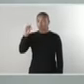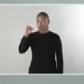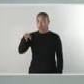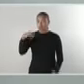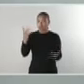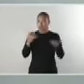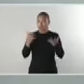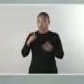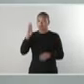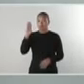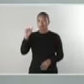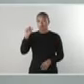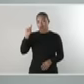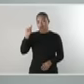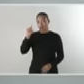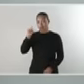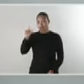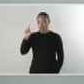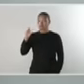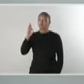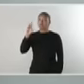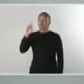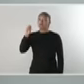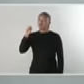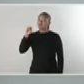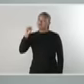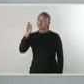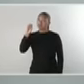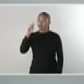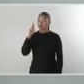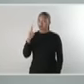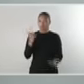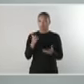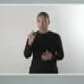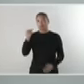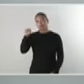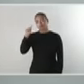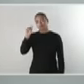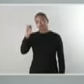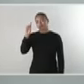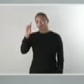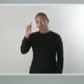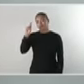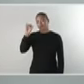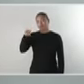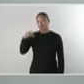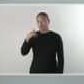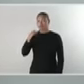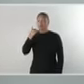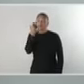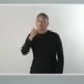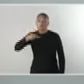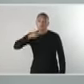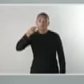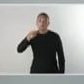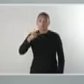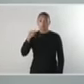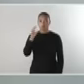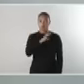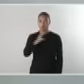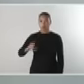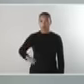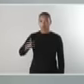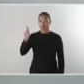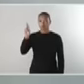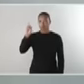transparencia y que realmente sea y sea realmente y yo quisiera preguntarle al candidato del Pri